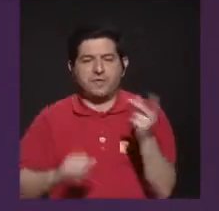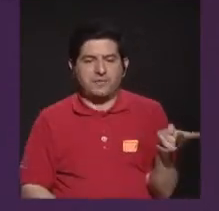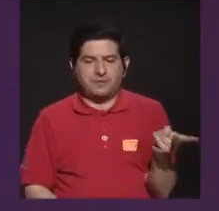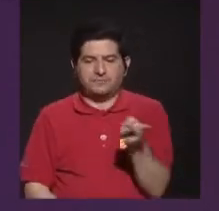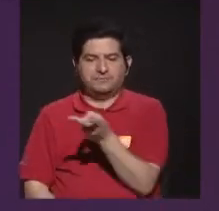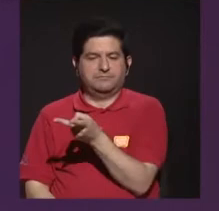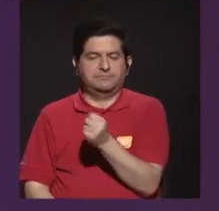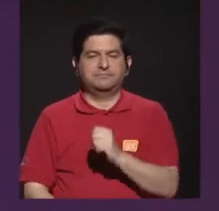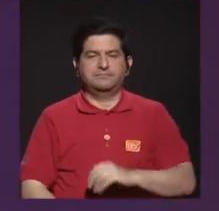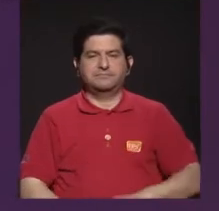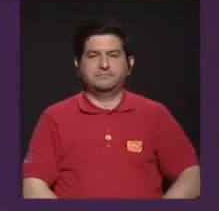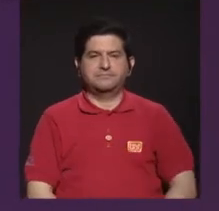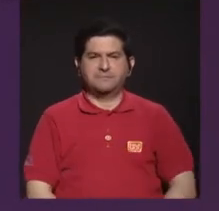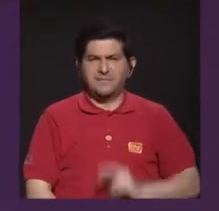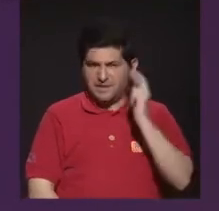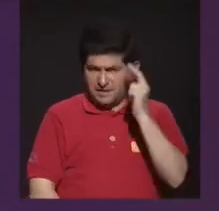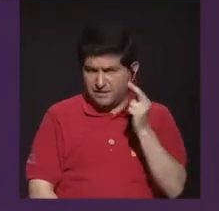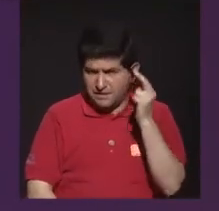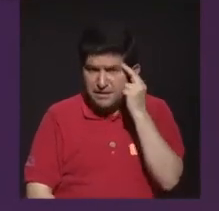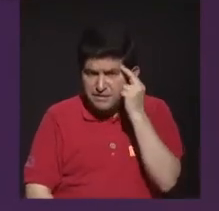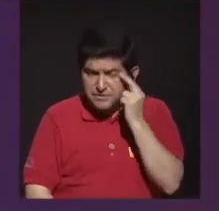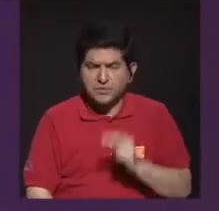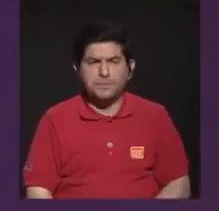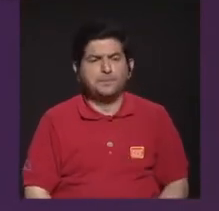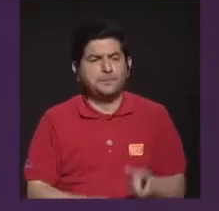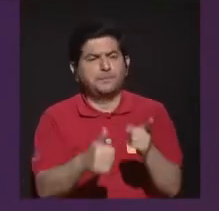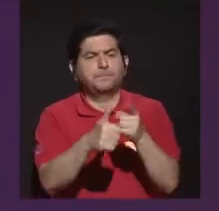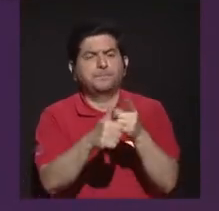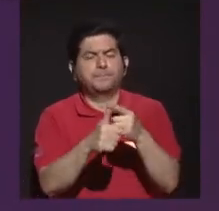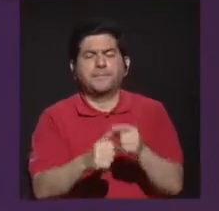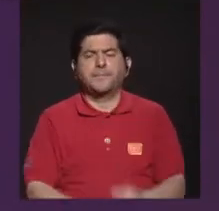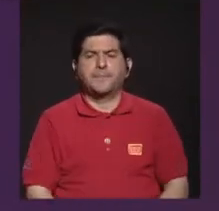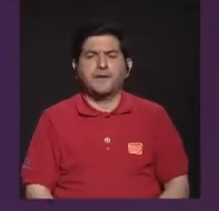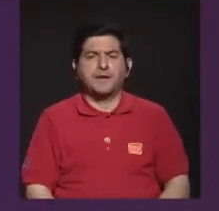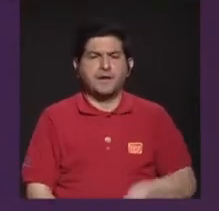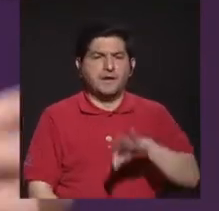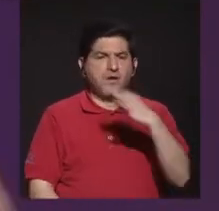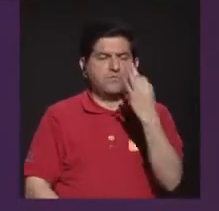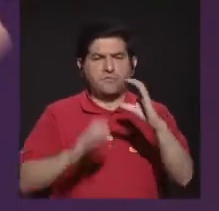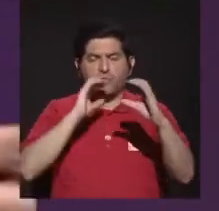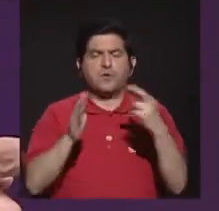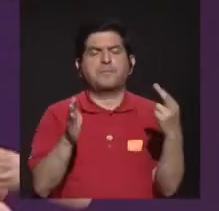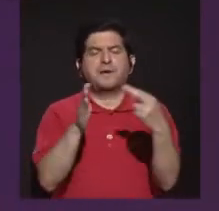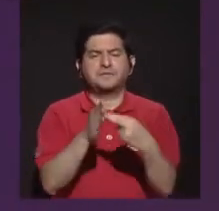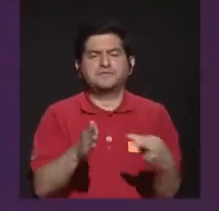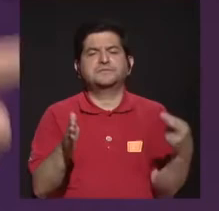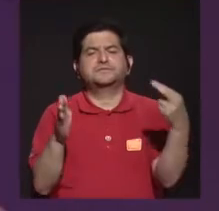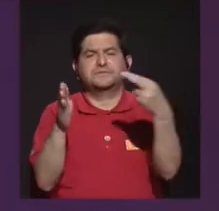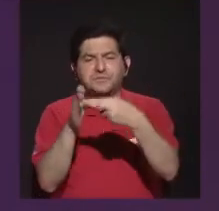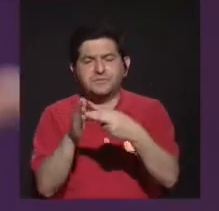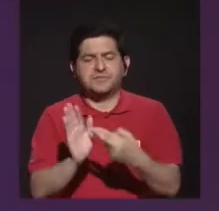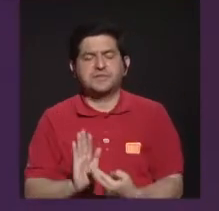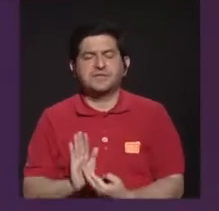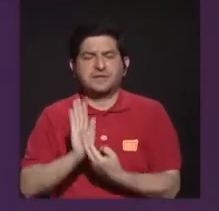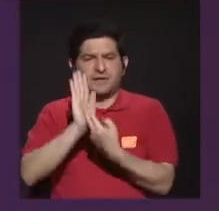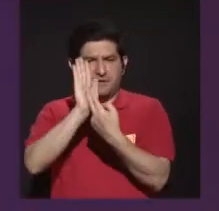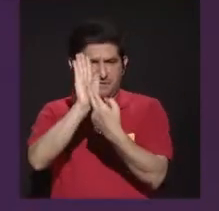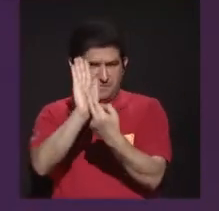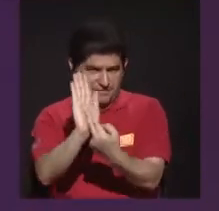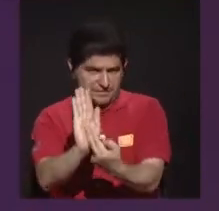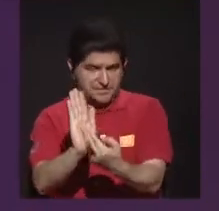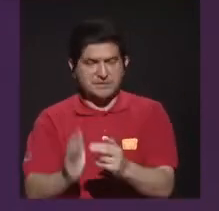comunicación. Porque, en primer lugar, los medios de comunicación reproducen, representan, es